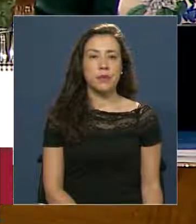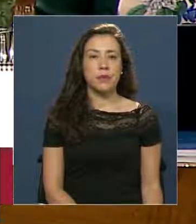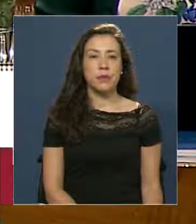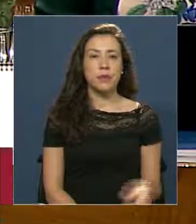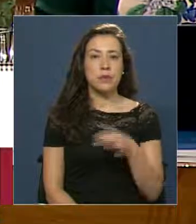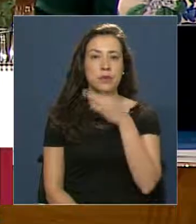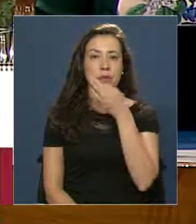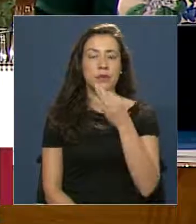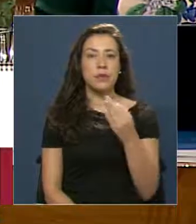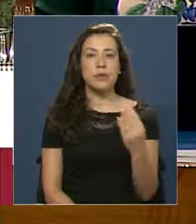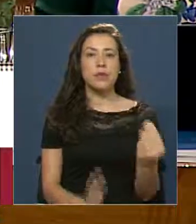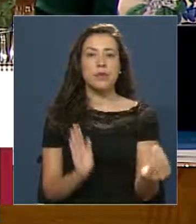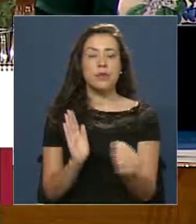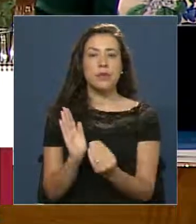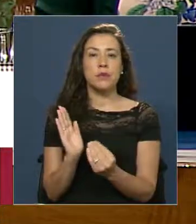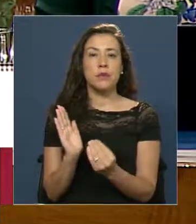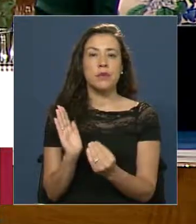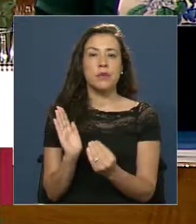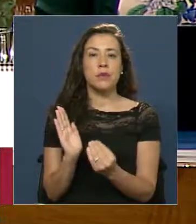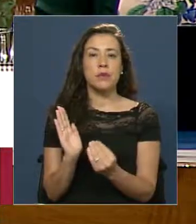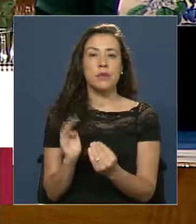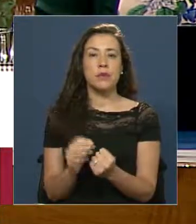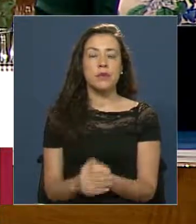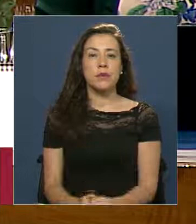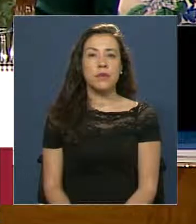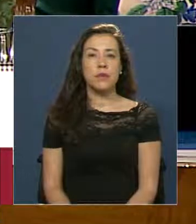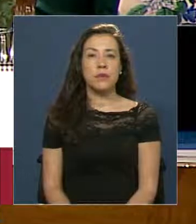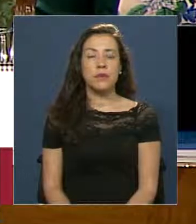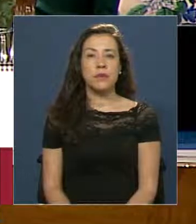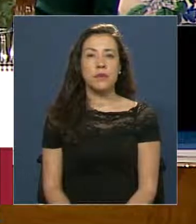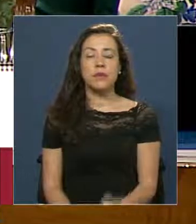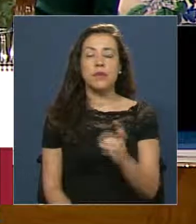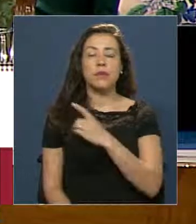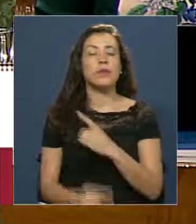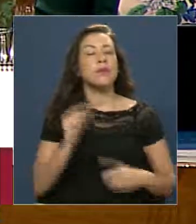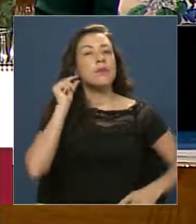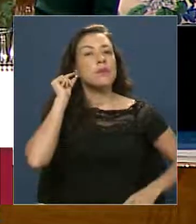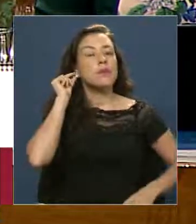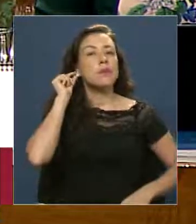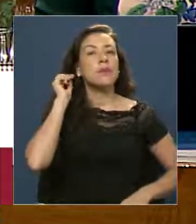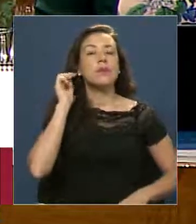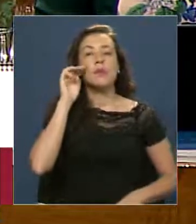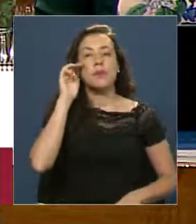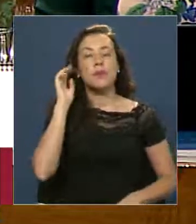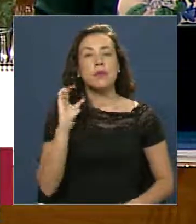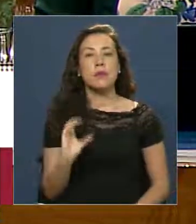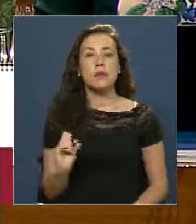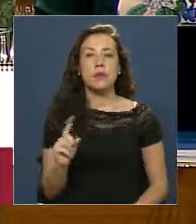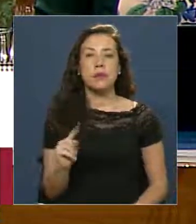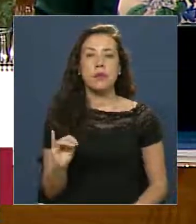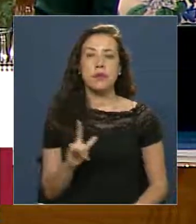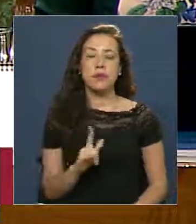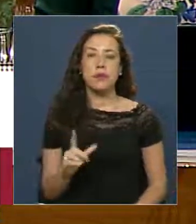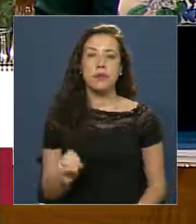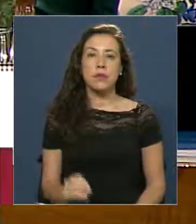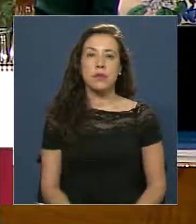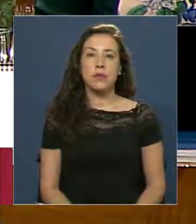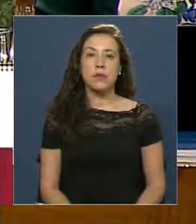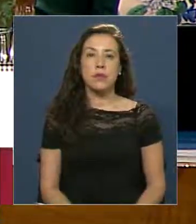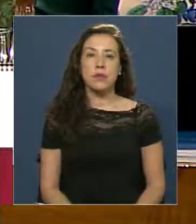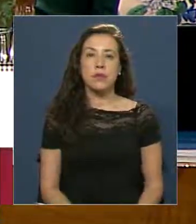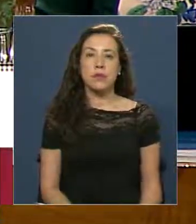Para hablar a favor, le ofrezco la palabra a la señorita diputada doña Natalia Castillo.